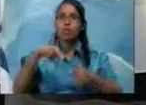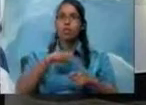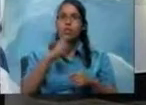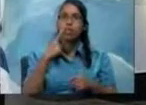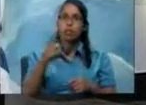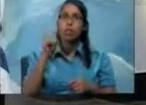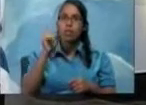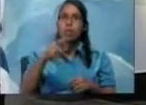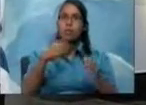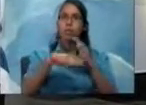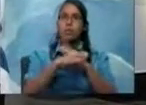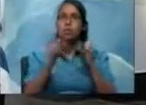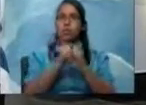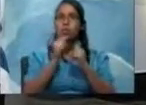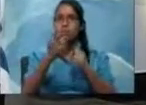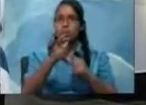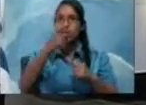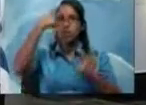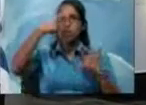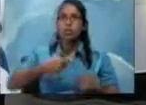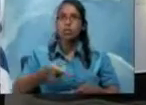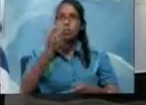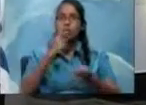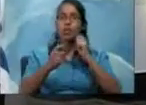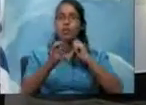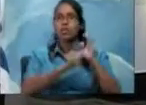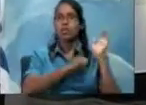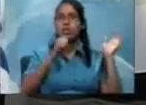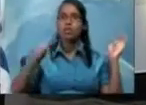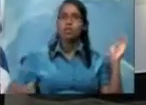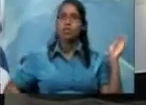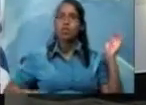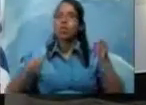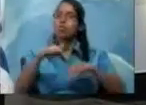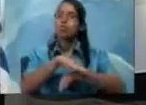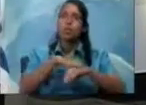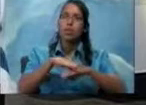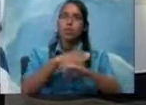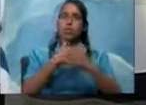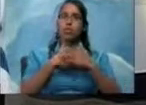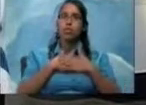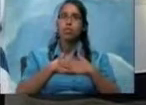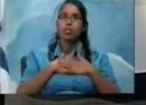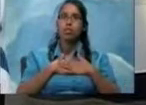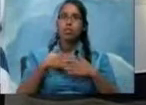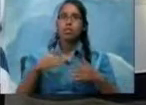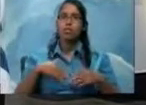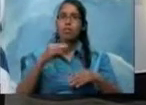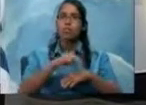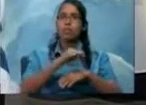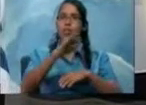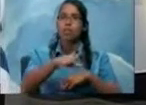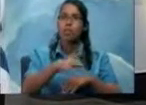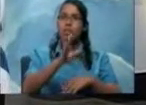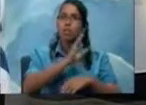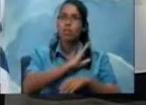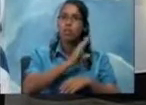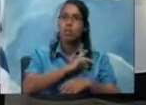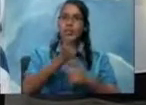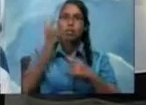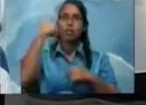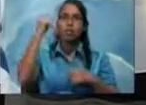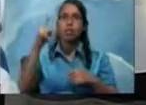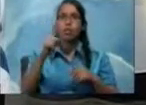vamos contigo Nosotros también somos Pescadores señor Perdóname Me dejé arrastrar por